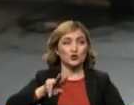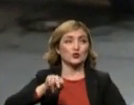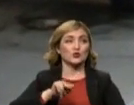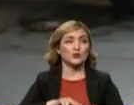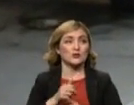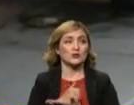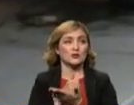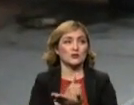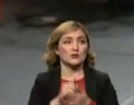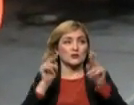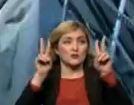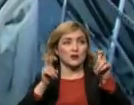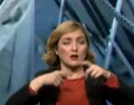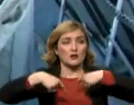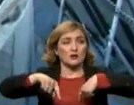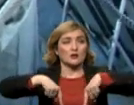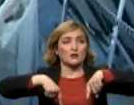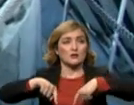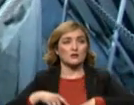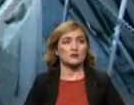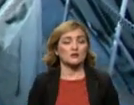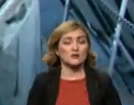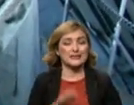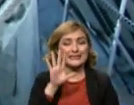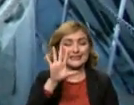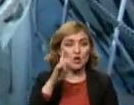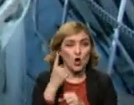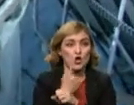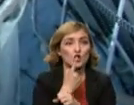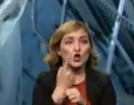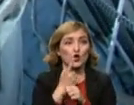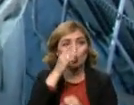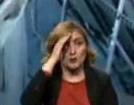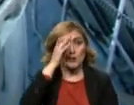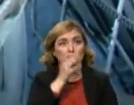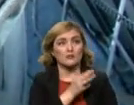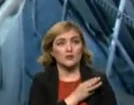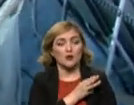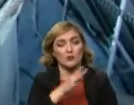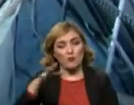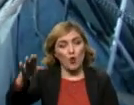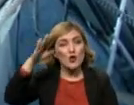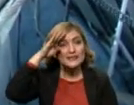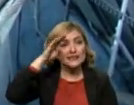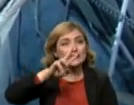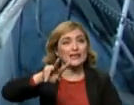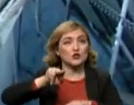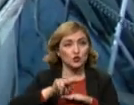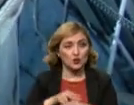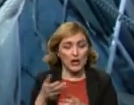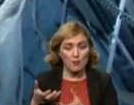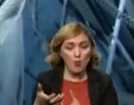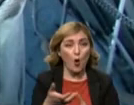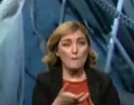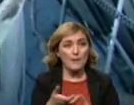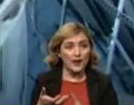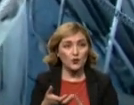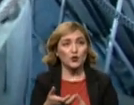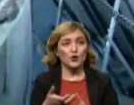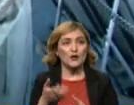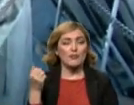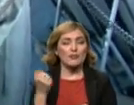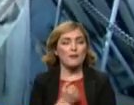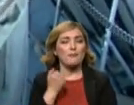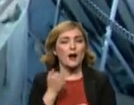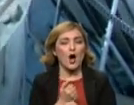también para ayudarnos con temas logísticos. 5 helicópteros de las Fuerzas Armadas, de la Policía Nacional y del Cuerpo de Bomberos realizaron